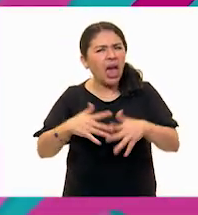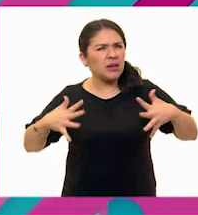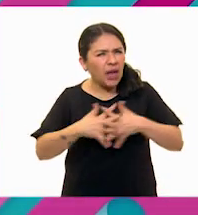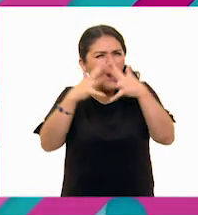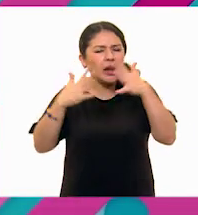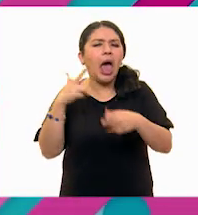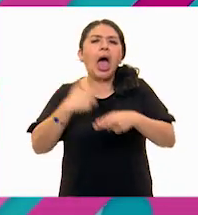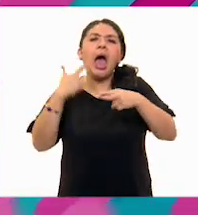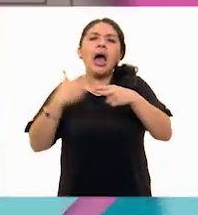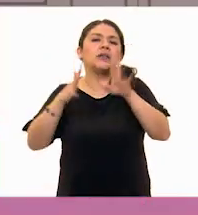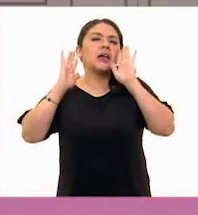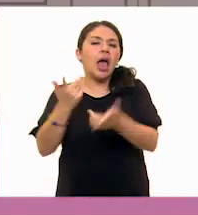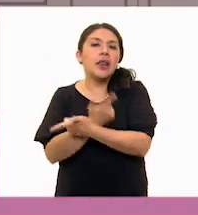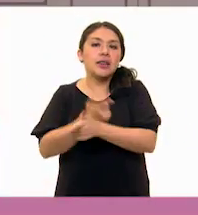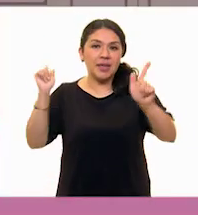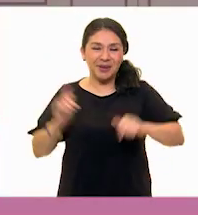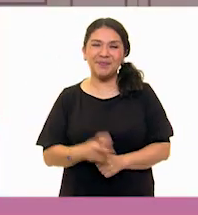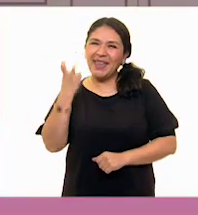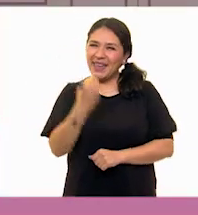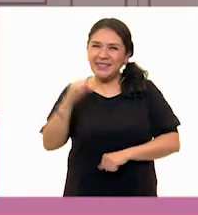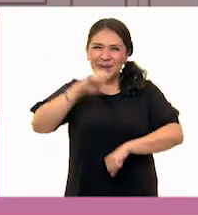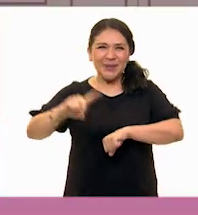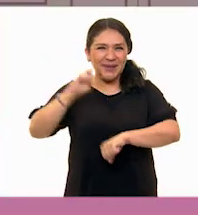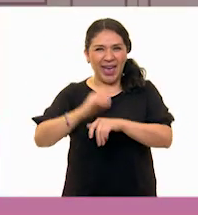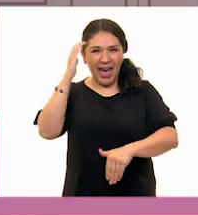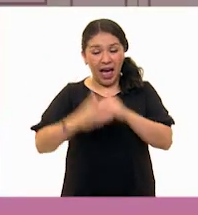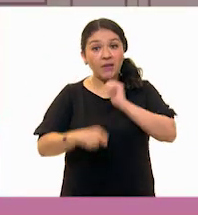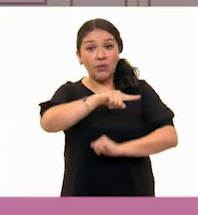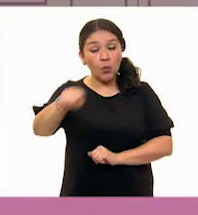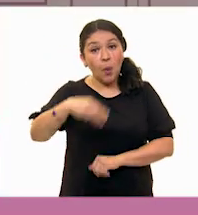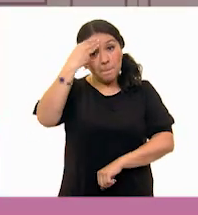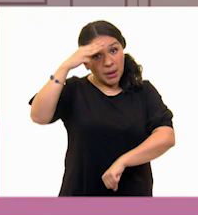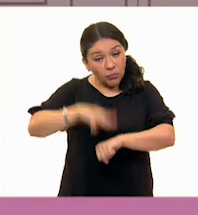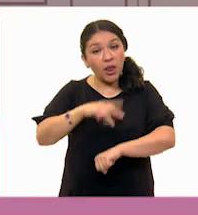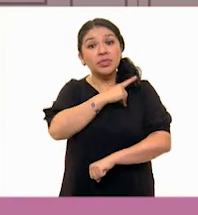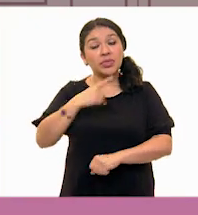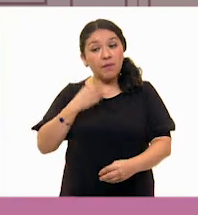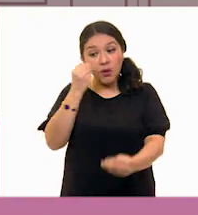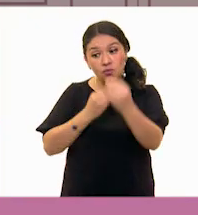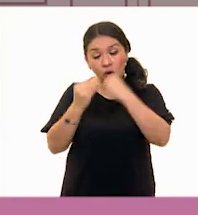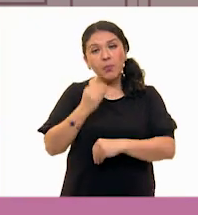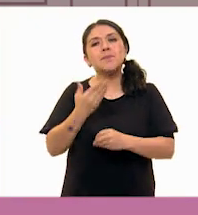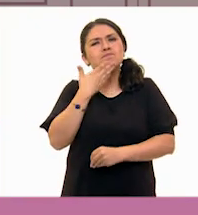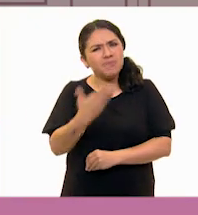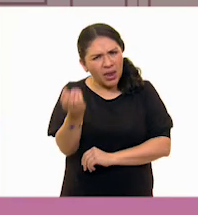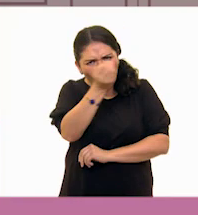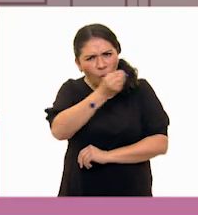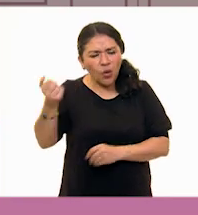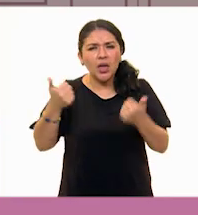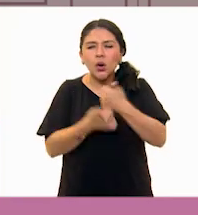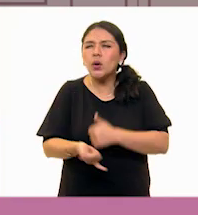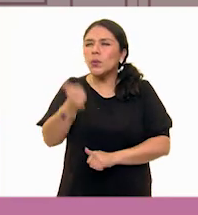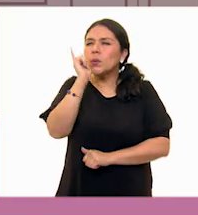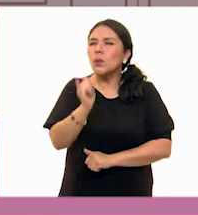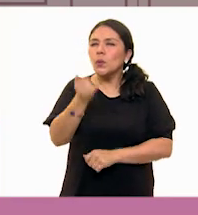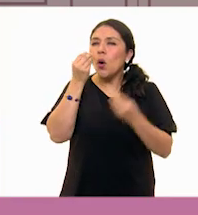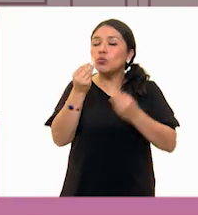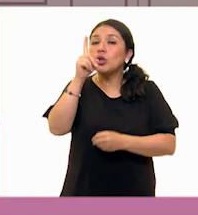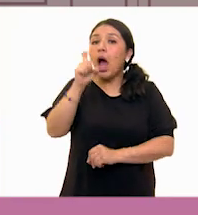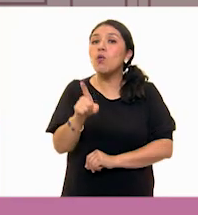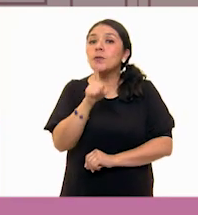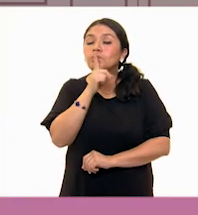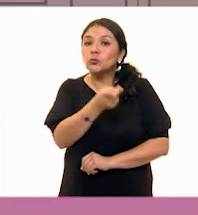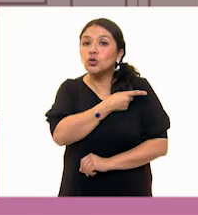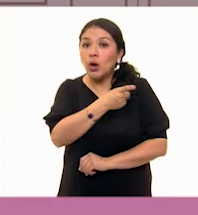liberada. Esto es todo por ahora. No olviden que mantener una alimentación balanceada y beber mucha agua simple